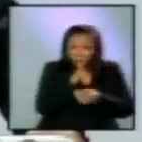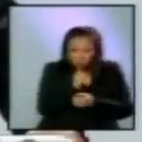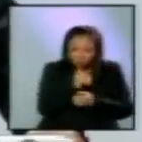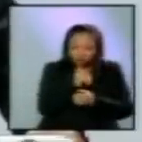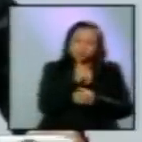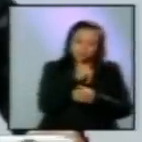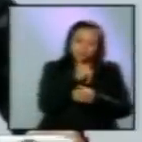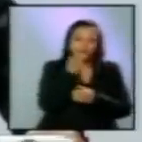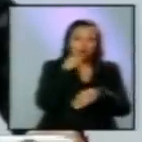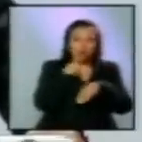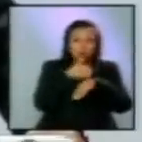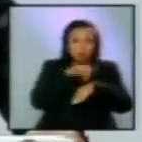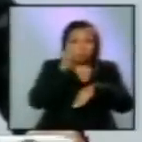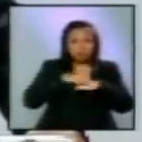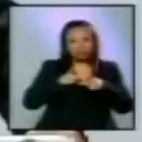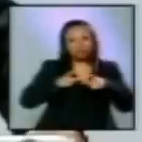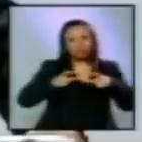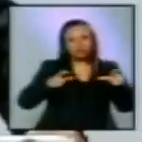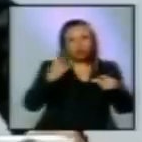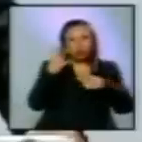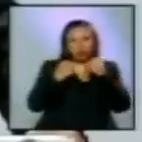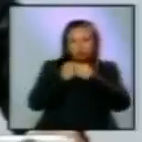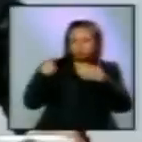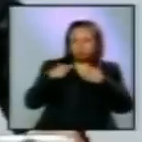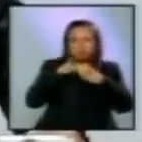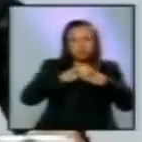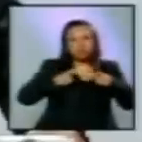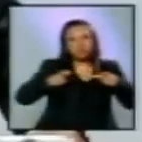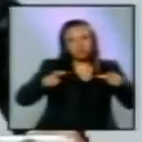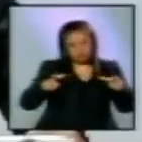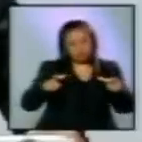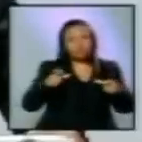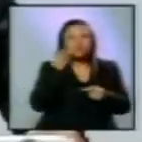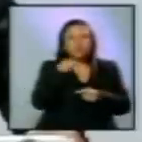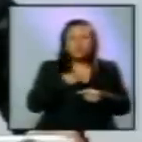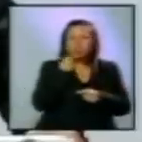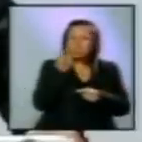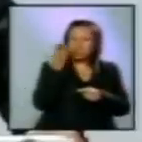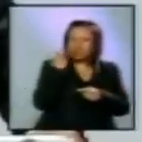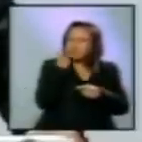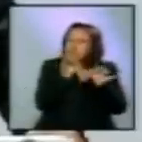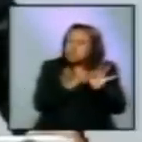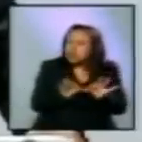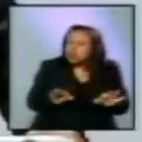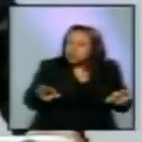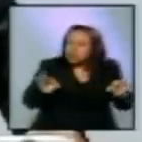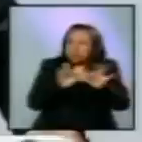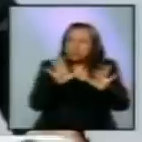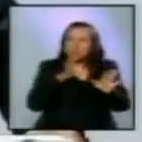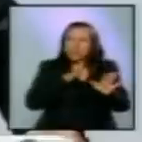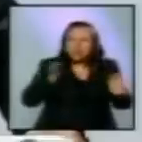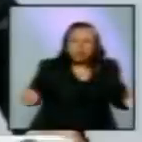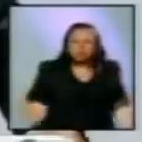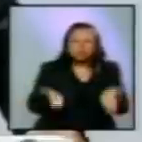ha incrementado en los últimos 4 años. También he señalado que será fundamental impulsar un sistema de seguridad